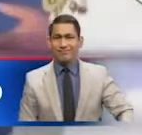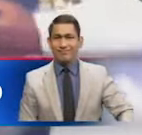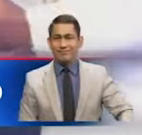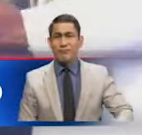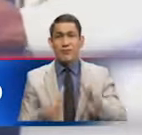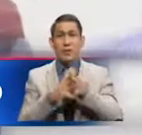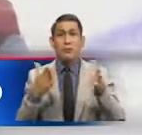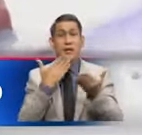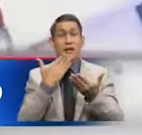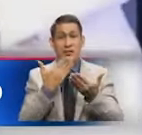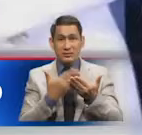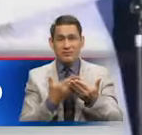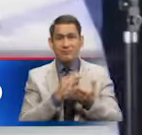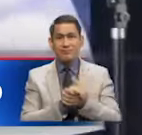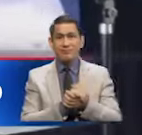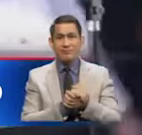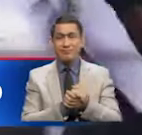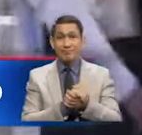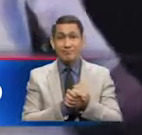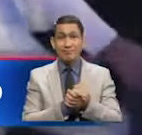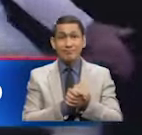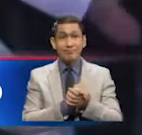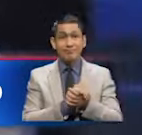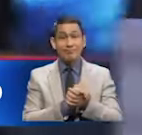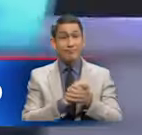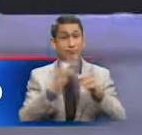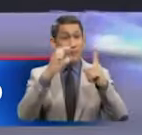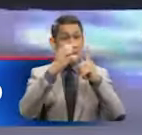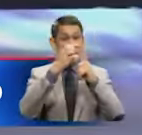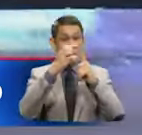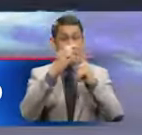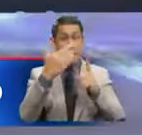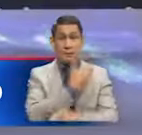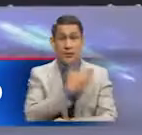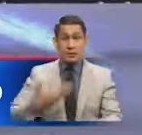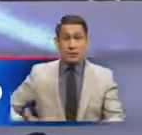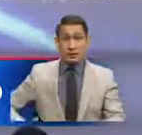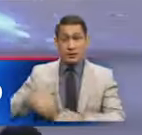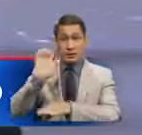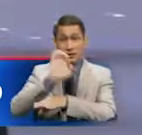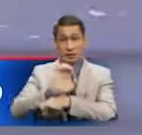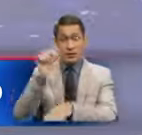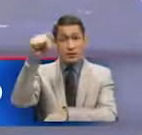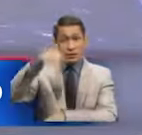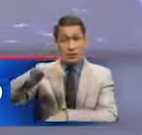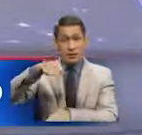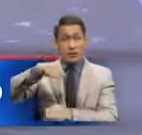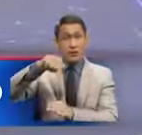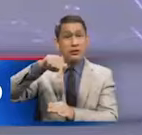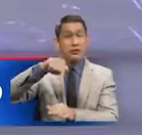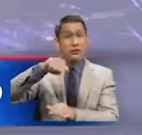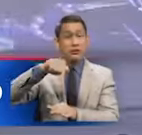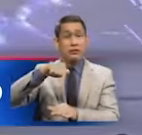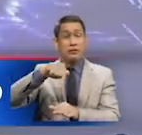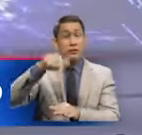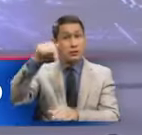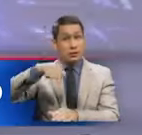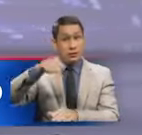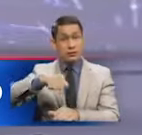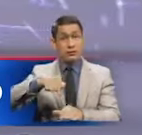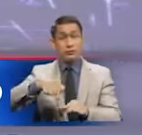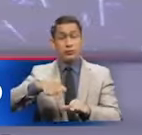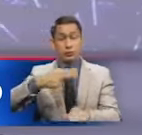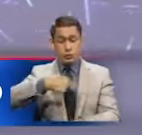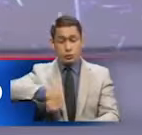Perfecto, es la versión que da el presidente de la República acá en el Centro de Eventos Bellavista, donde nos